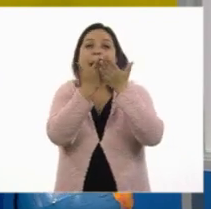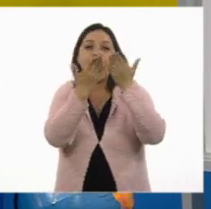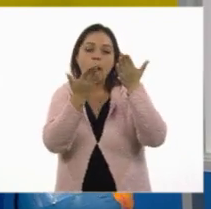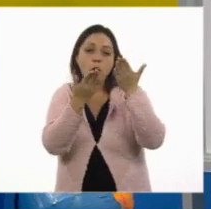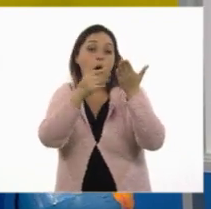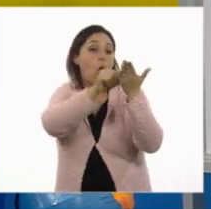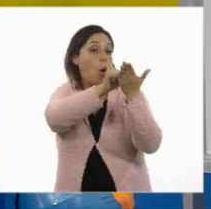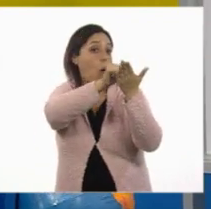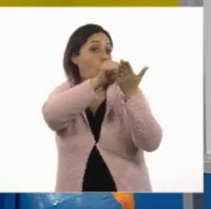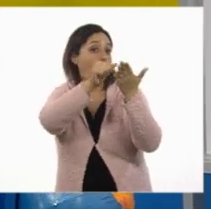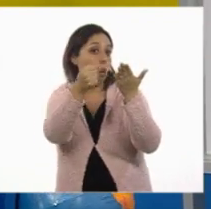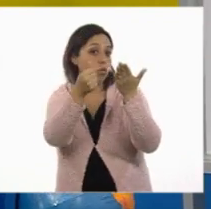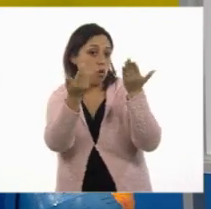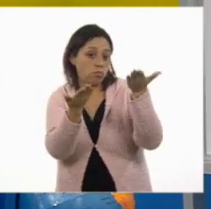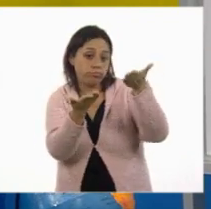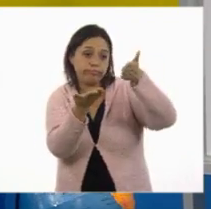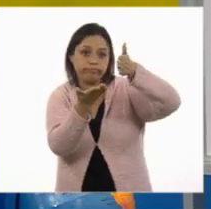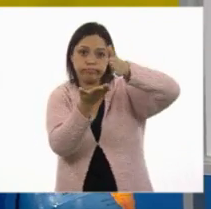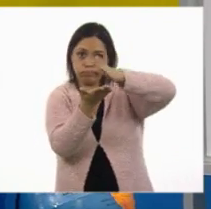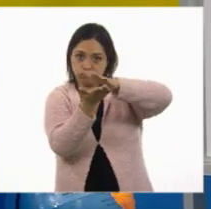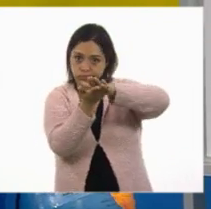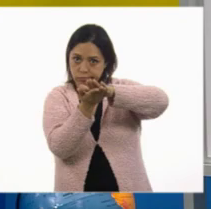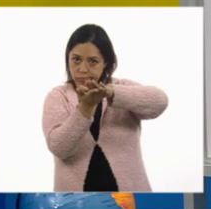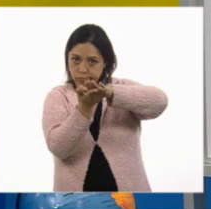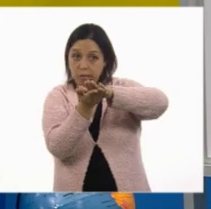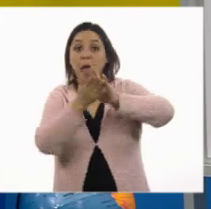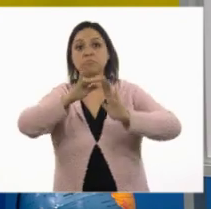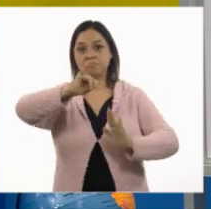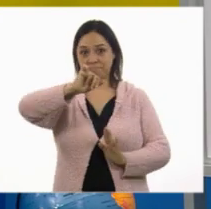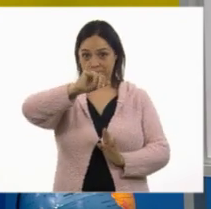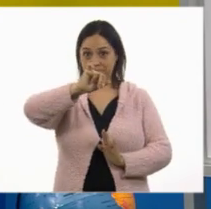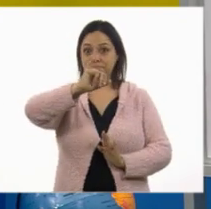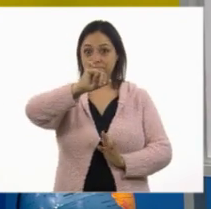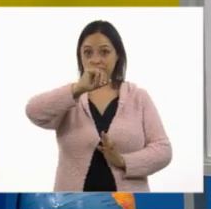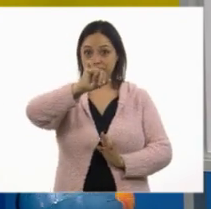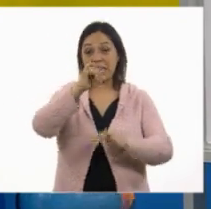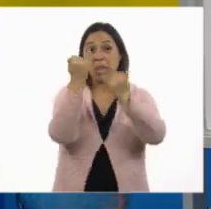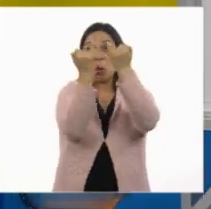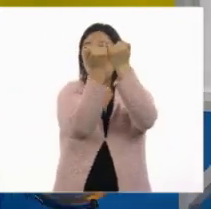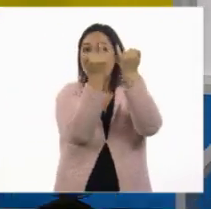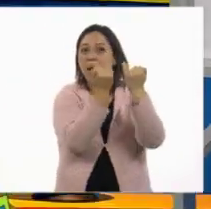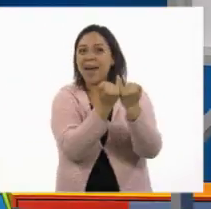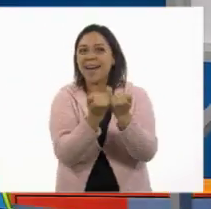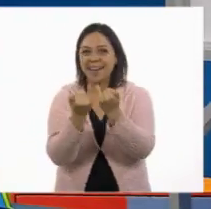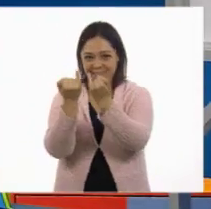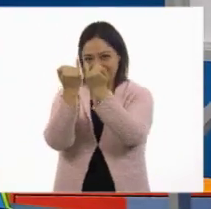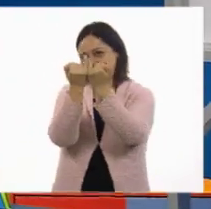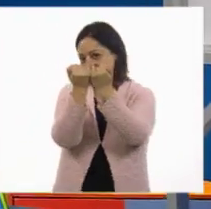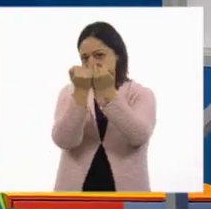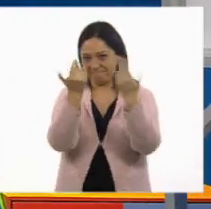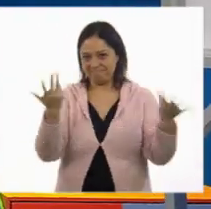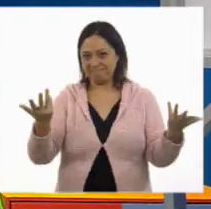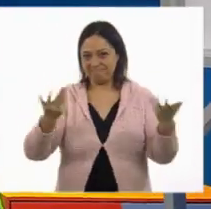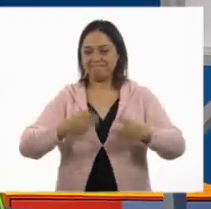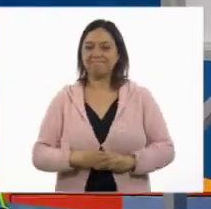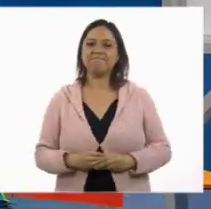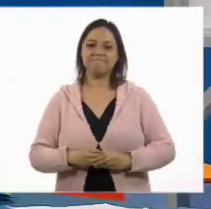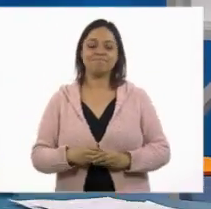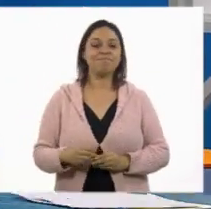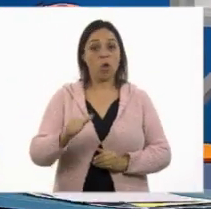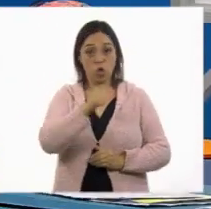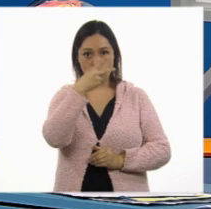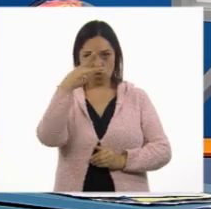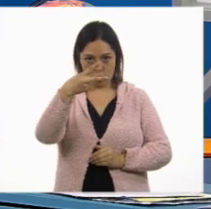si sale otro aquí. Ay, sí salió. Muy bien, son iguales, tienen la misma medida. Perfecto, es otro eje de